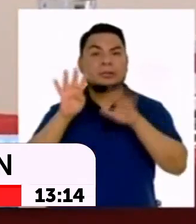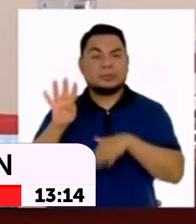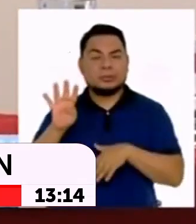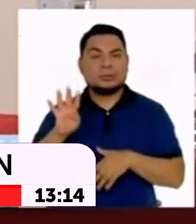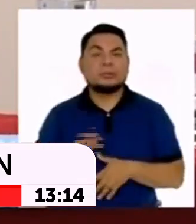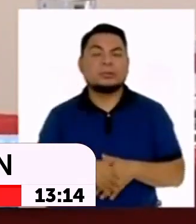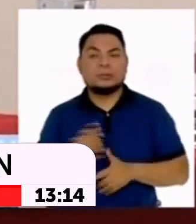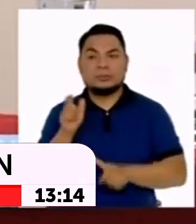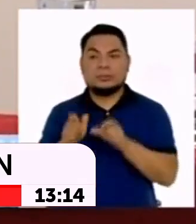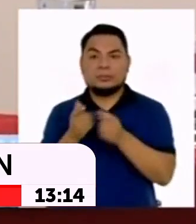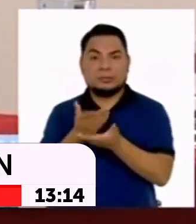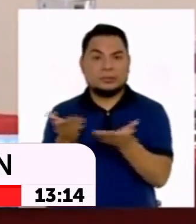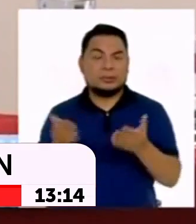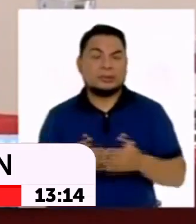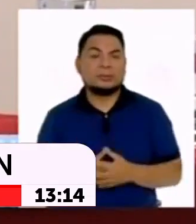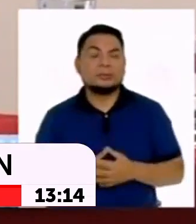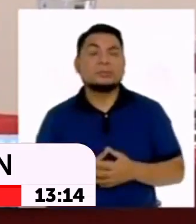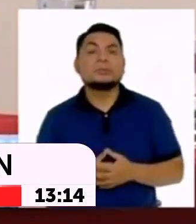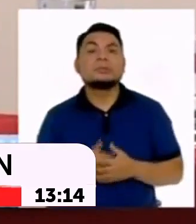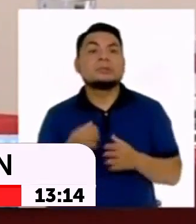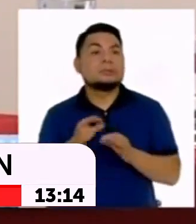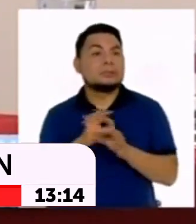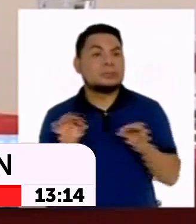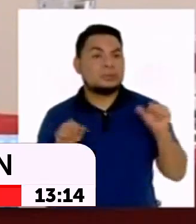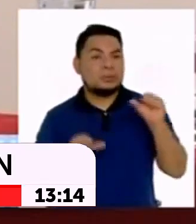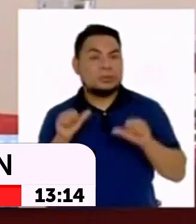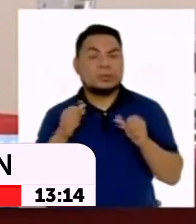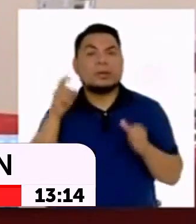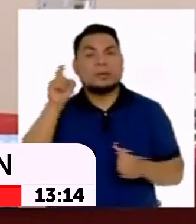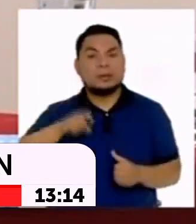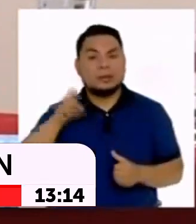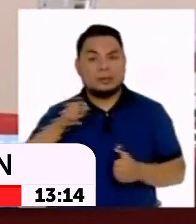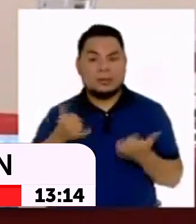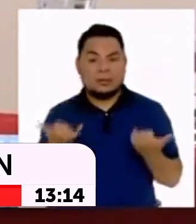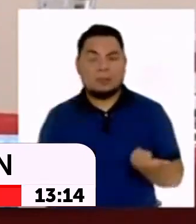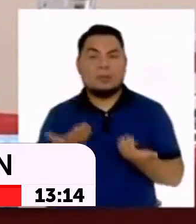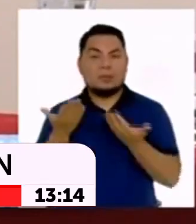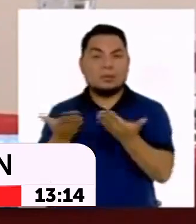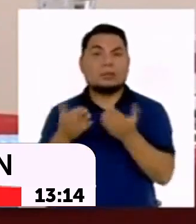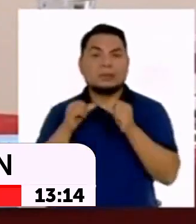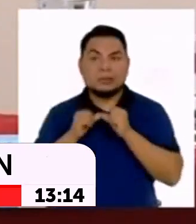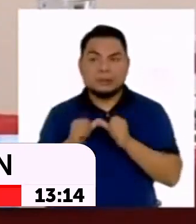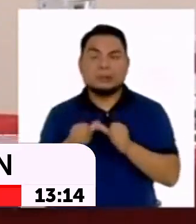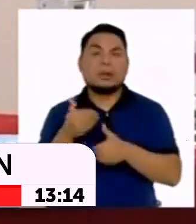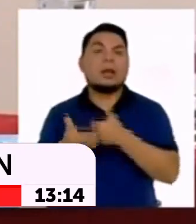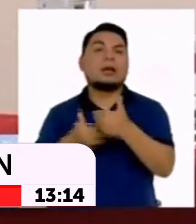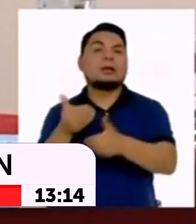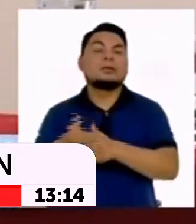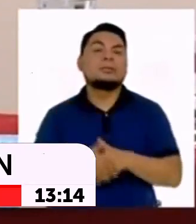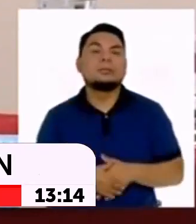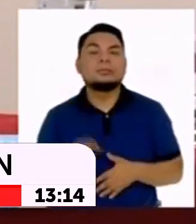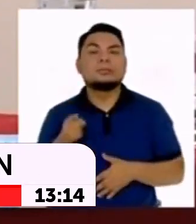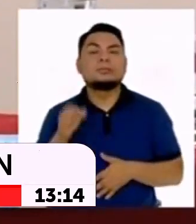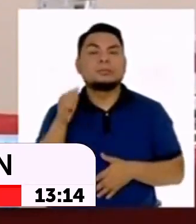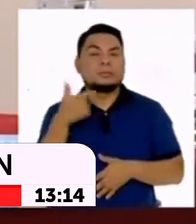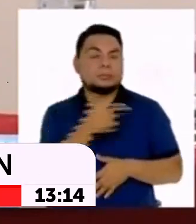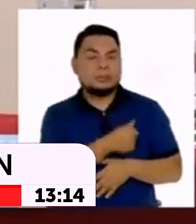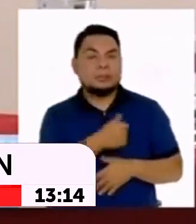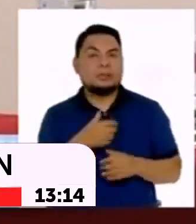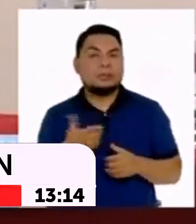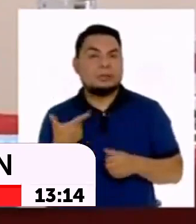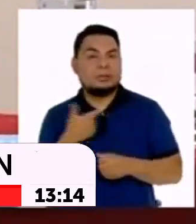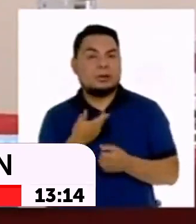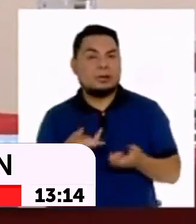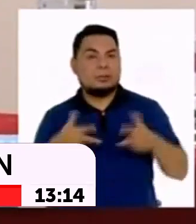3.322.894 ciudadanos. Sin ninguna duda que necesitamos en este aspecto seguir acelerando la dosis de